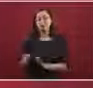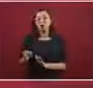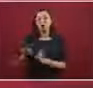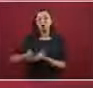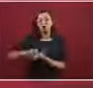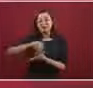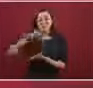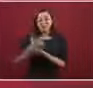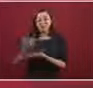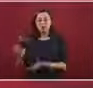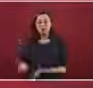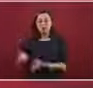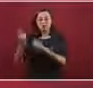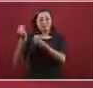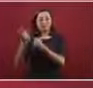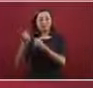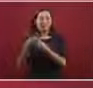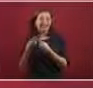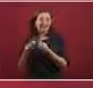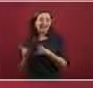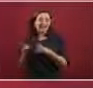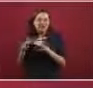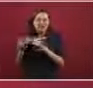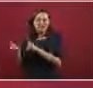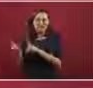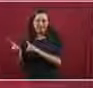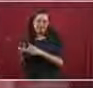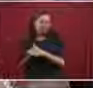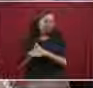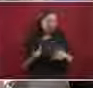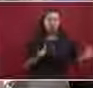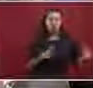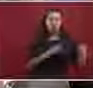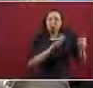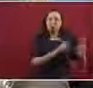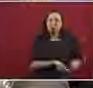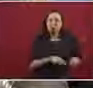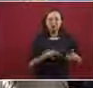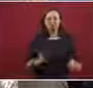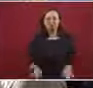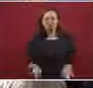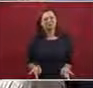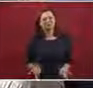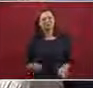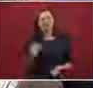Ayer lo decía en el Fondo de Cultura Económica, no pudo la revolución